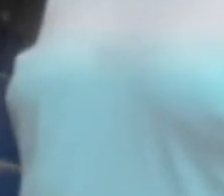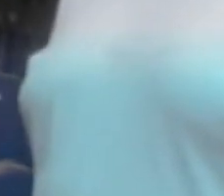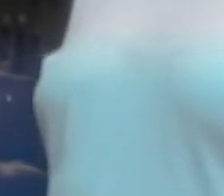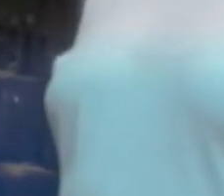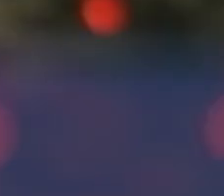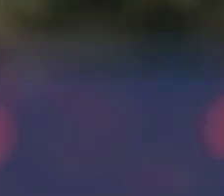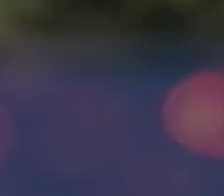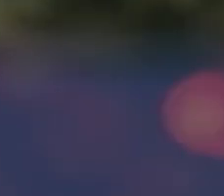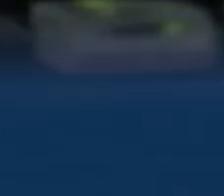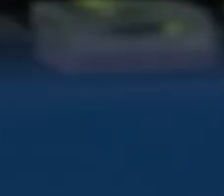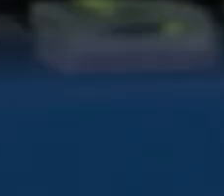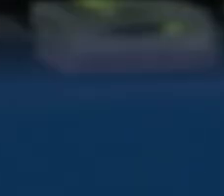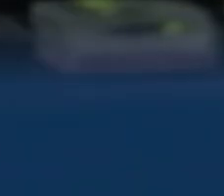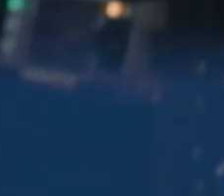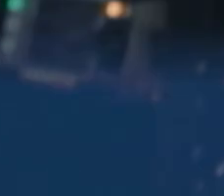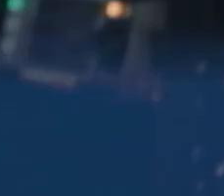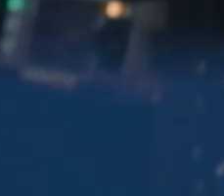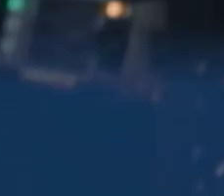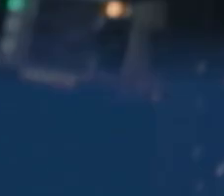Hechos.